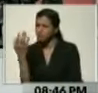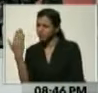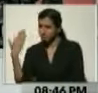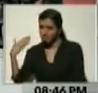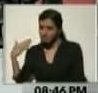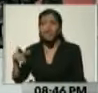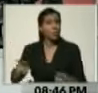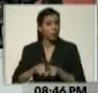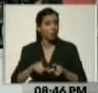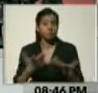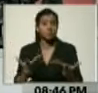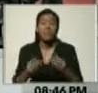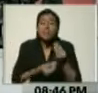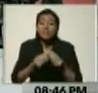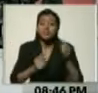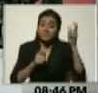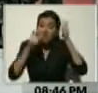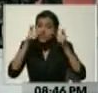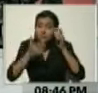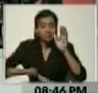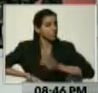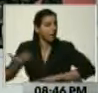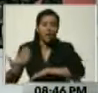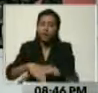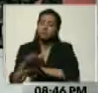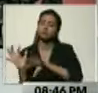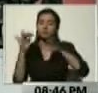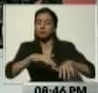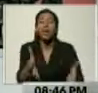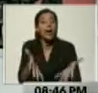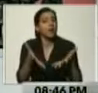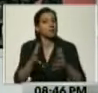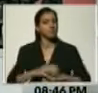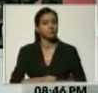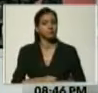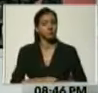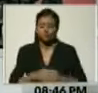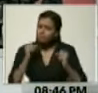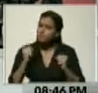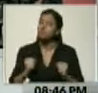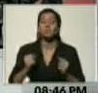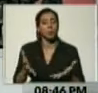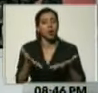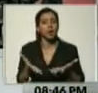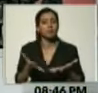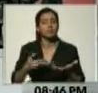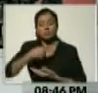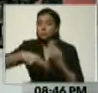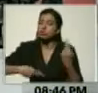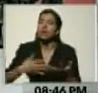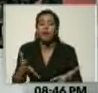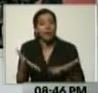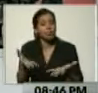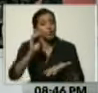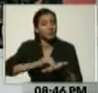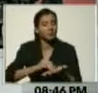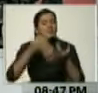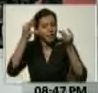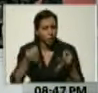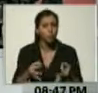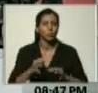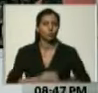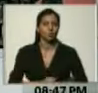revolucionarias van a vencer. No tengan duda. Vamos a vencer las fuerzas revolucionarias.